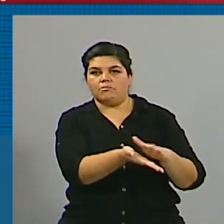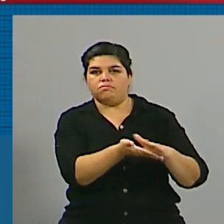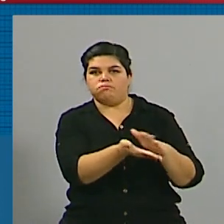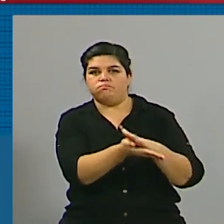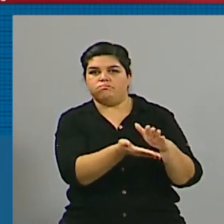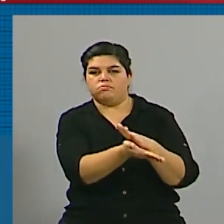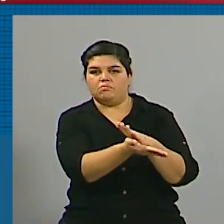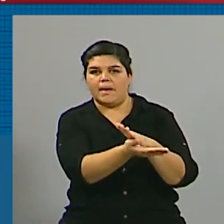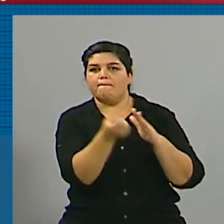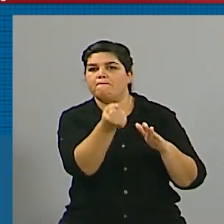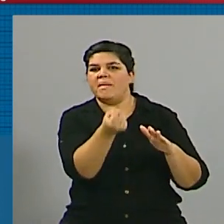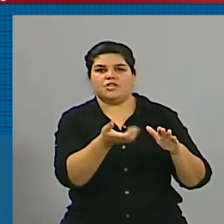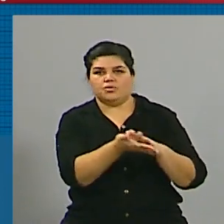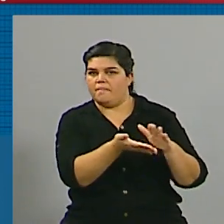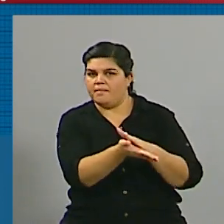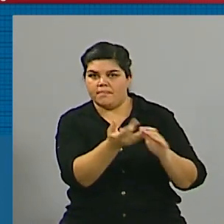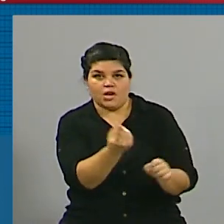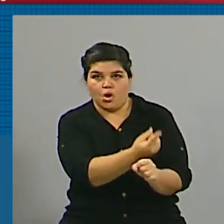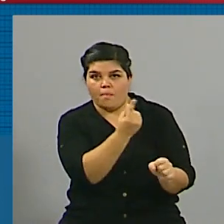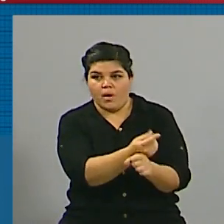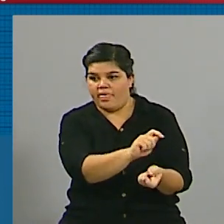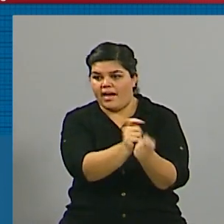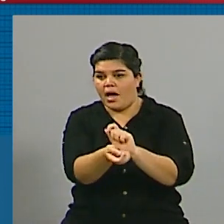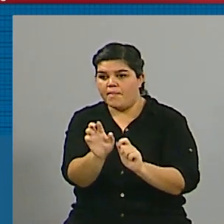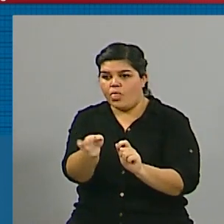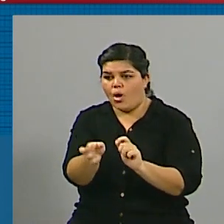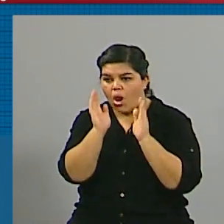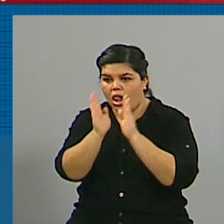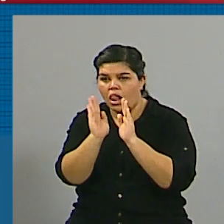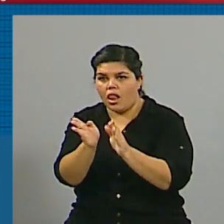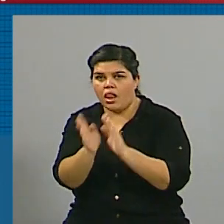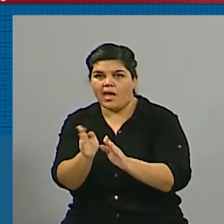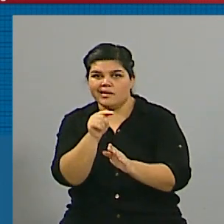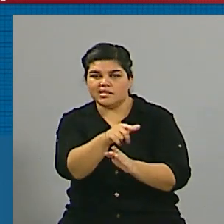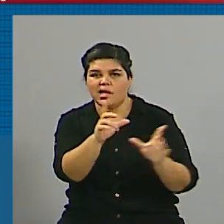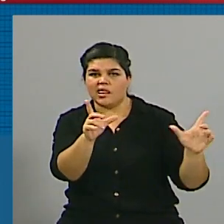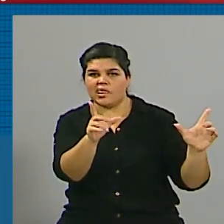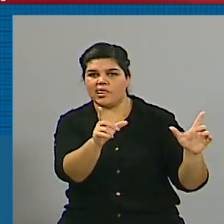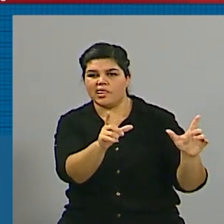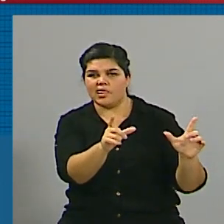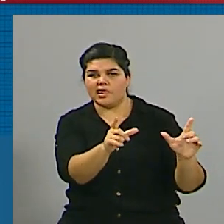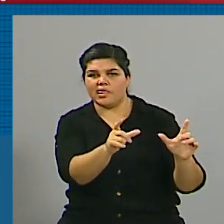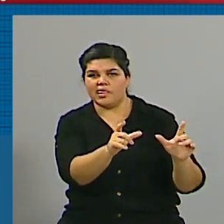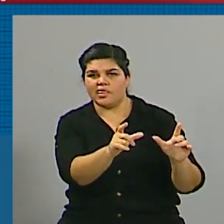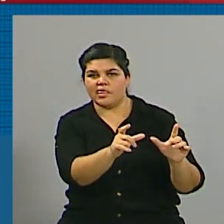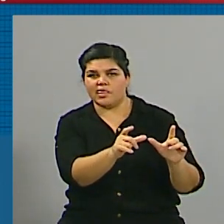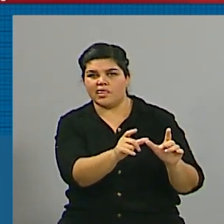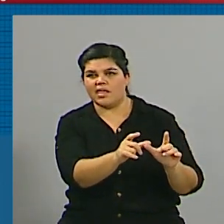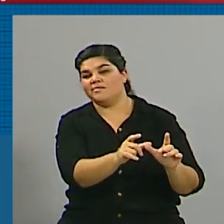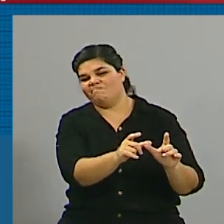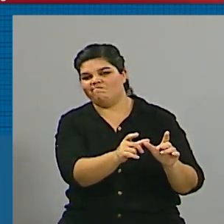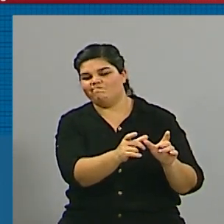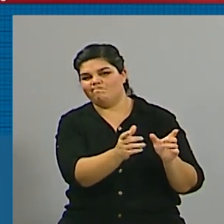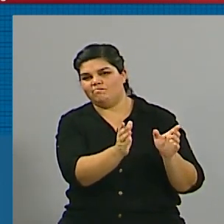monetaria, por ejemplo, bueno, quedaría muy reducido y en ese sentido no vería un